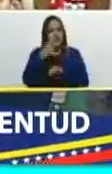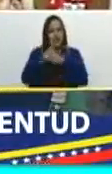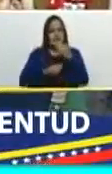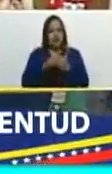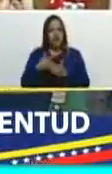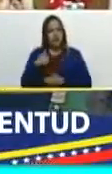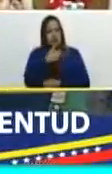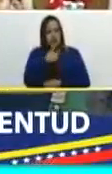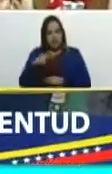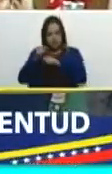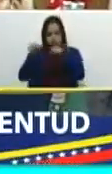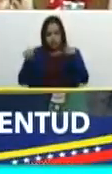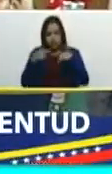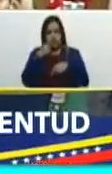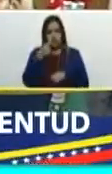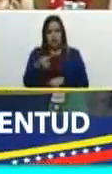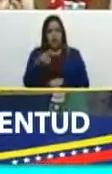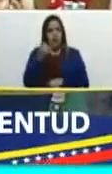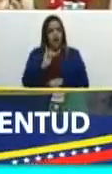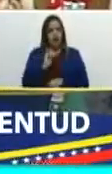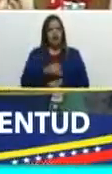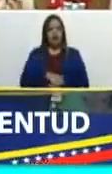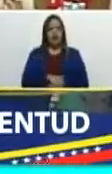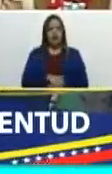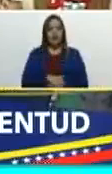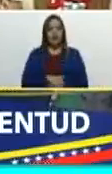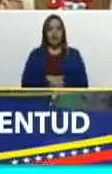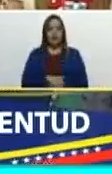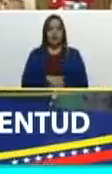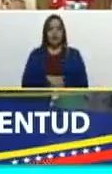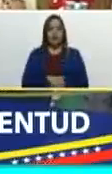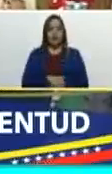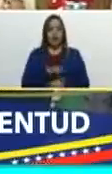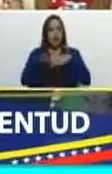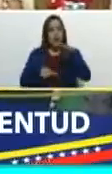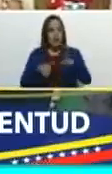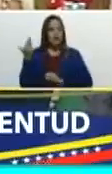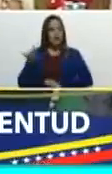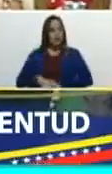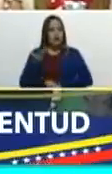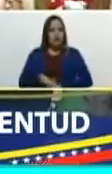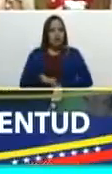quiero decir que ha sido un paso acertado